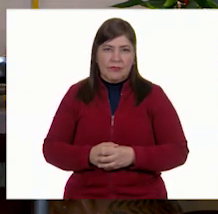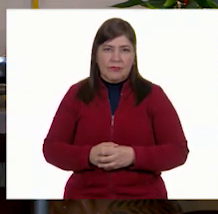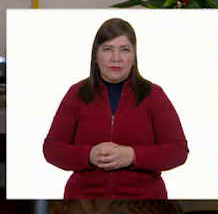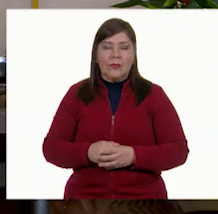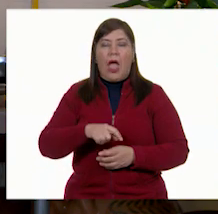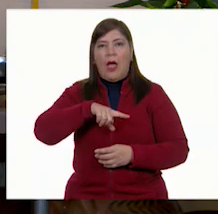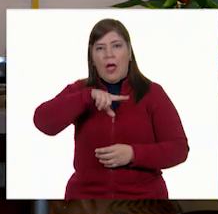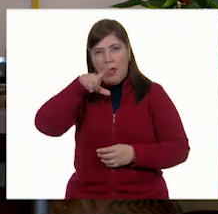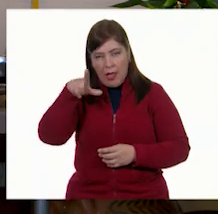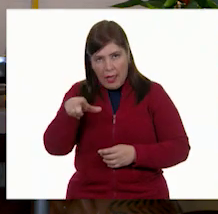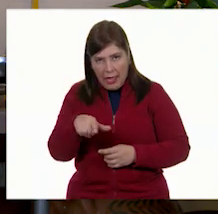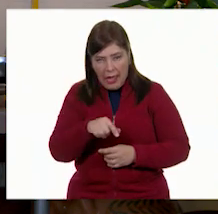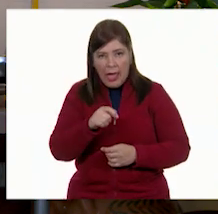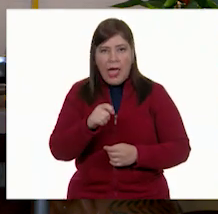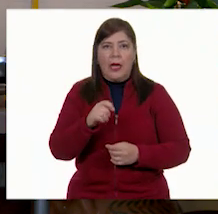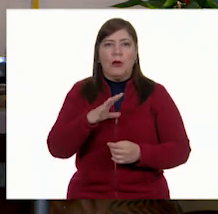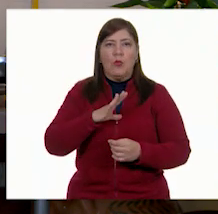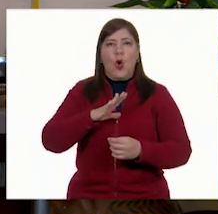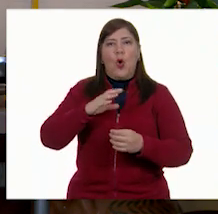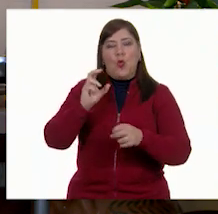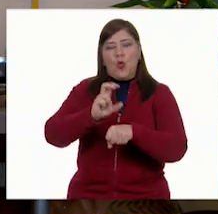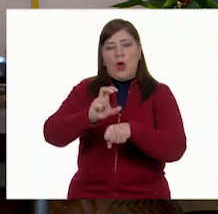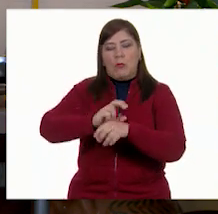y enseguida los vamos a capear.